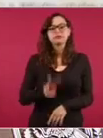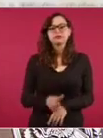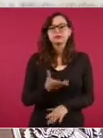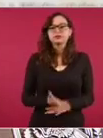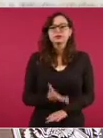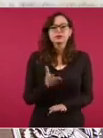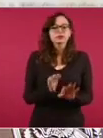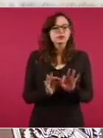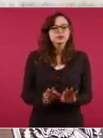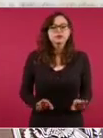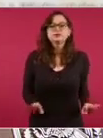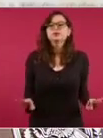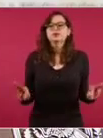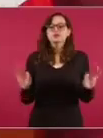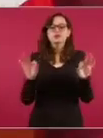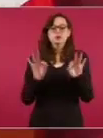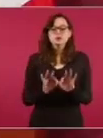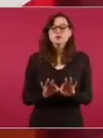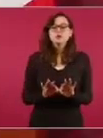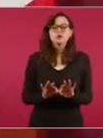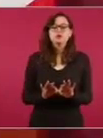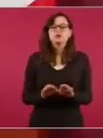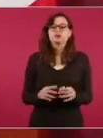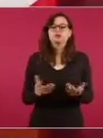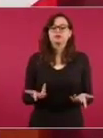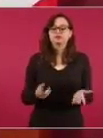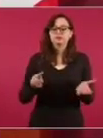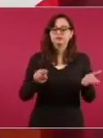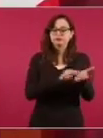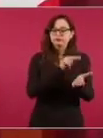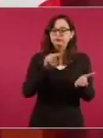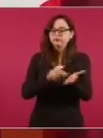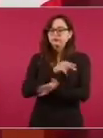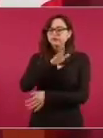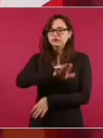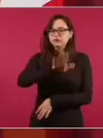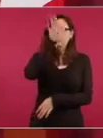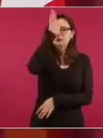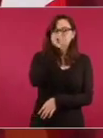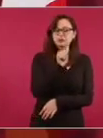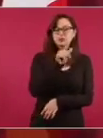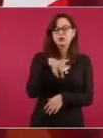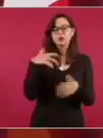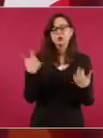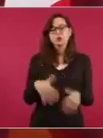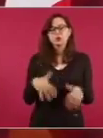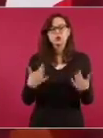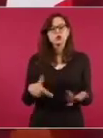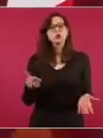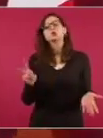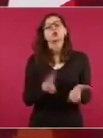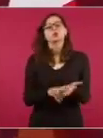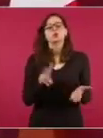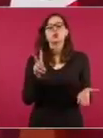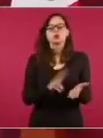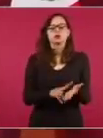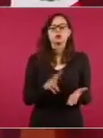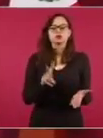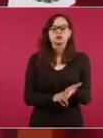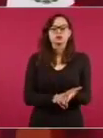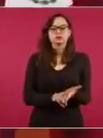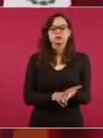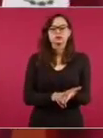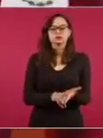importante el que se haya suscrito este acuerdo y que sea